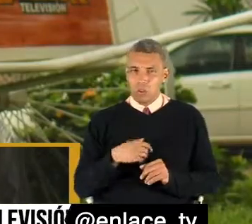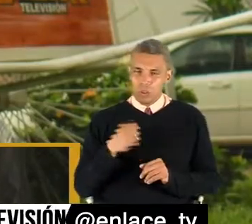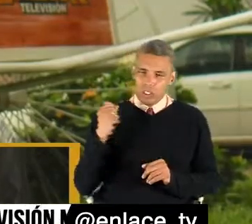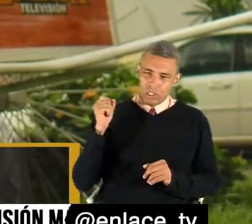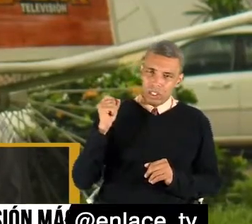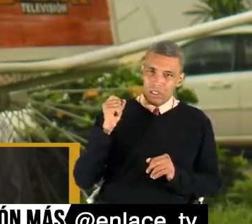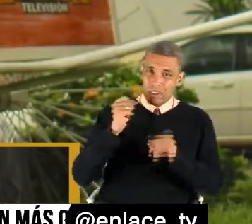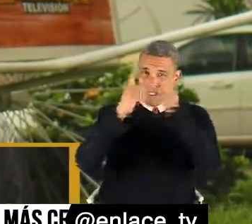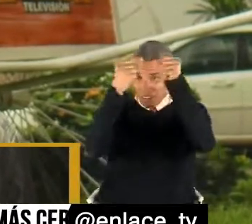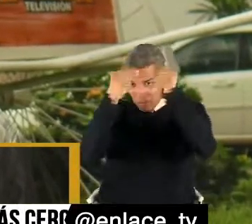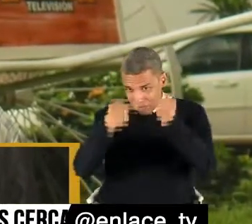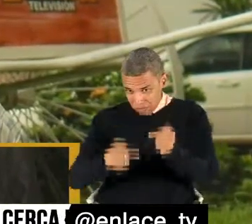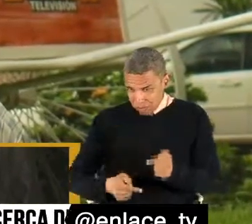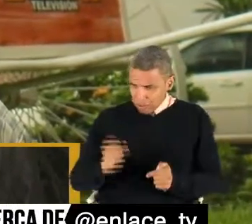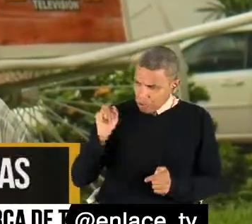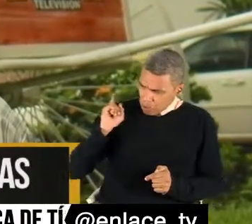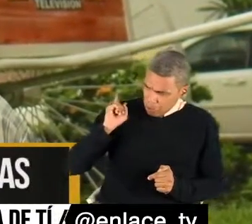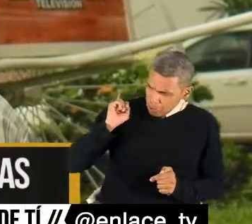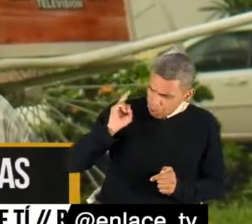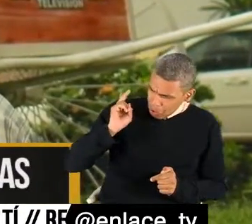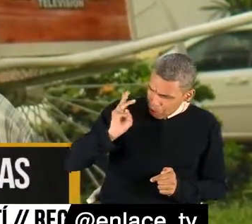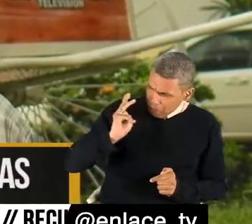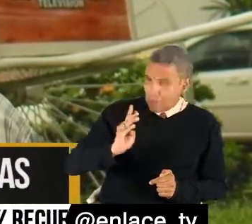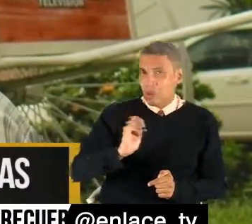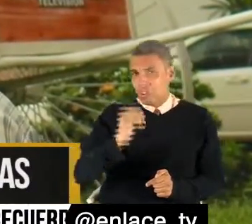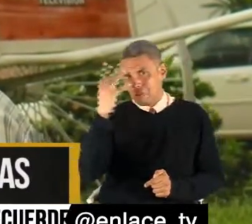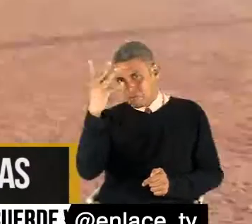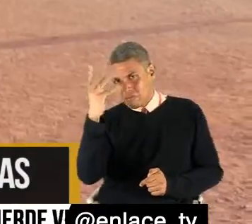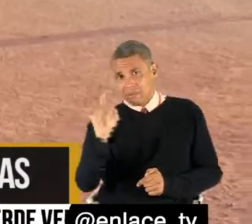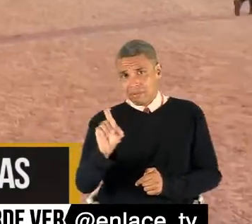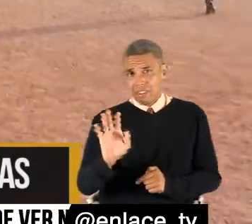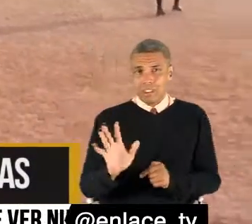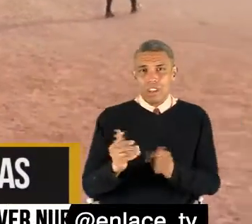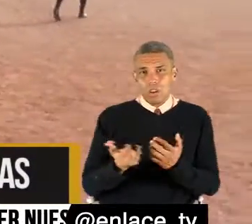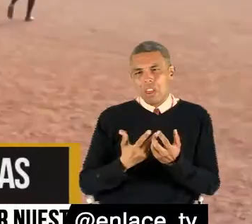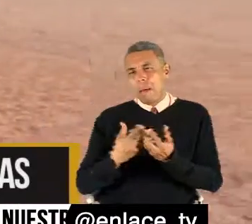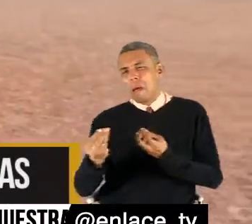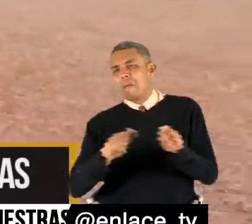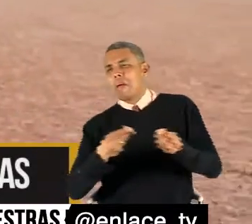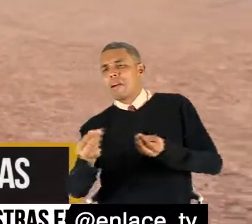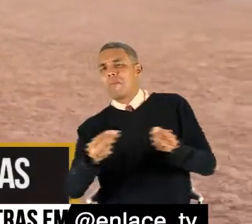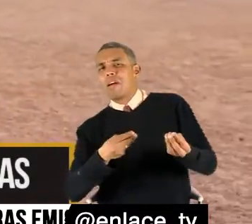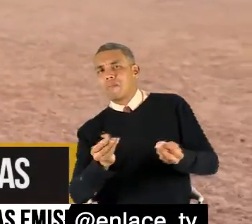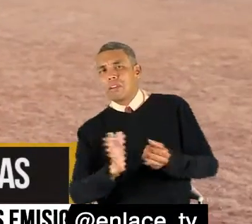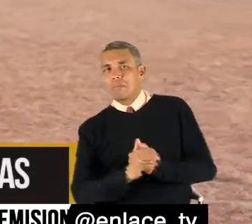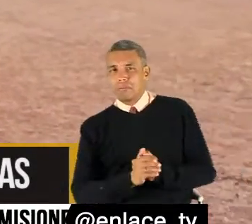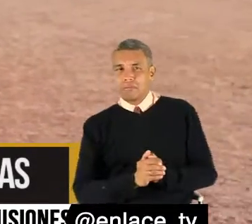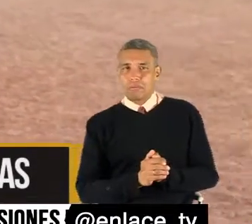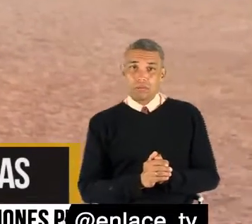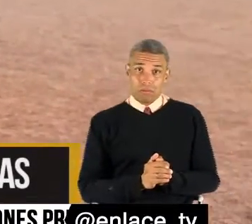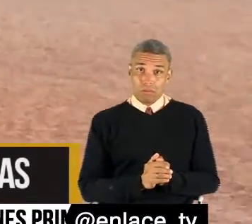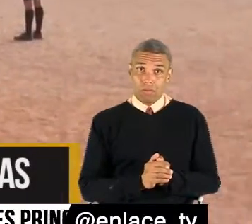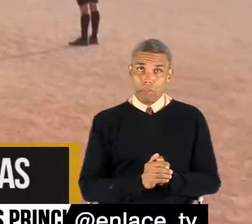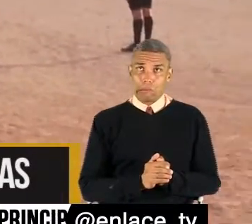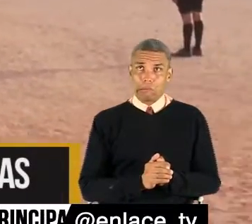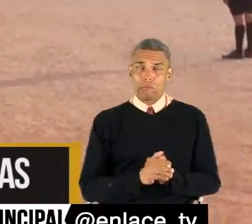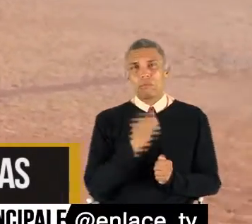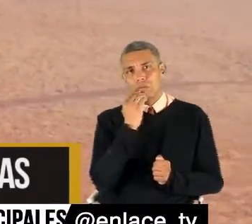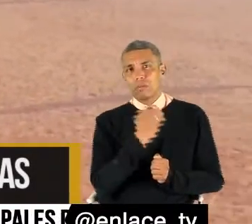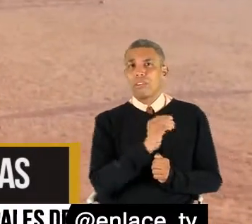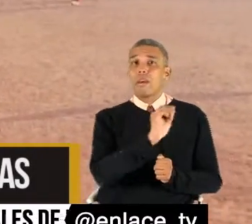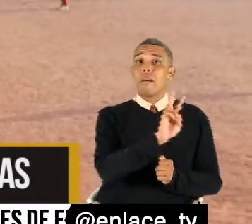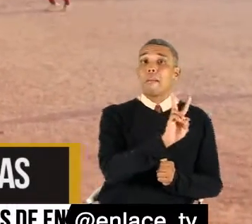ahí quedaron 42 equipos, 21 equipos por grupo, donde clasifican 16 de cada